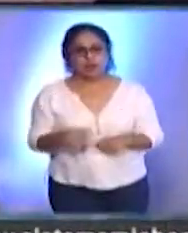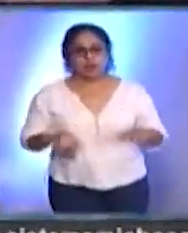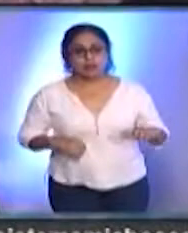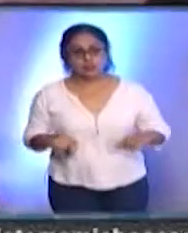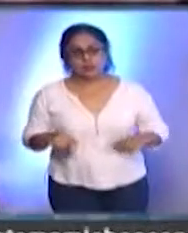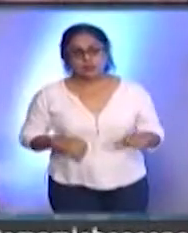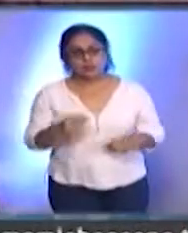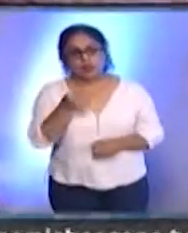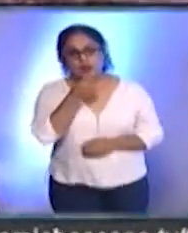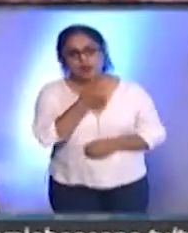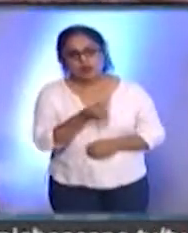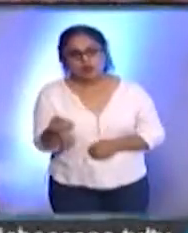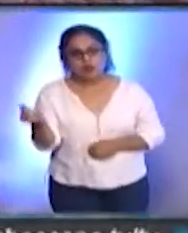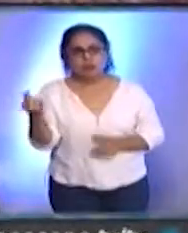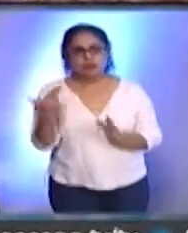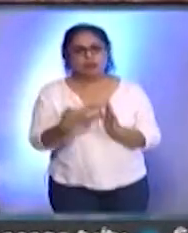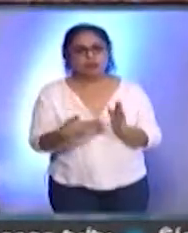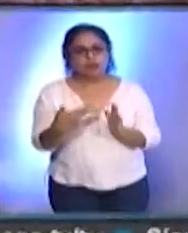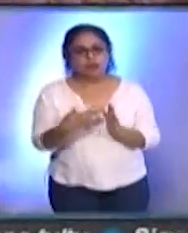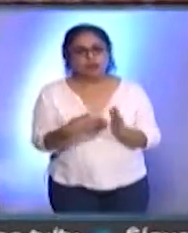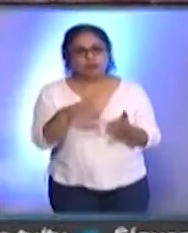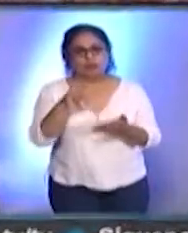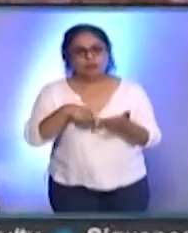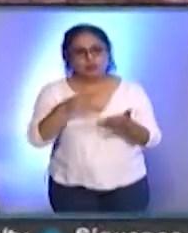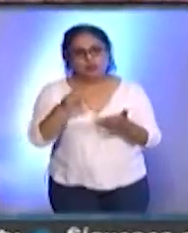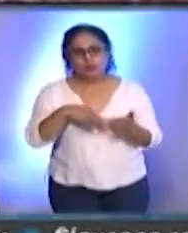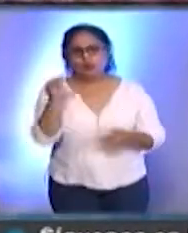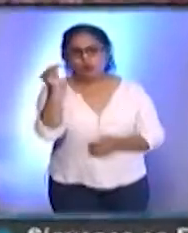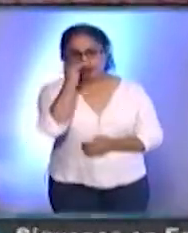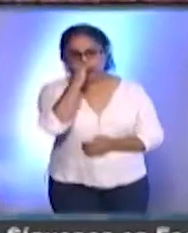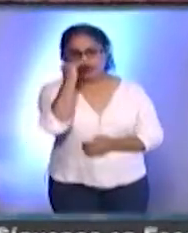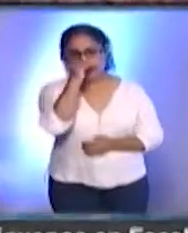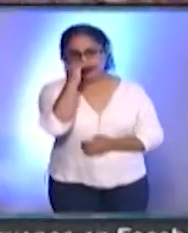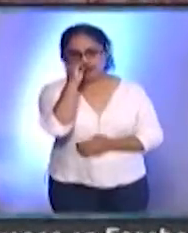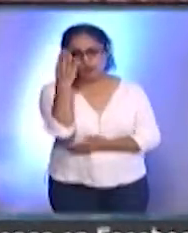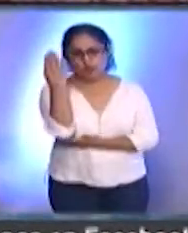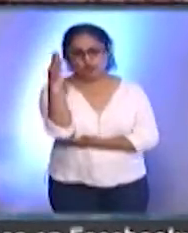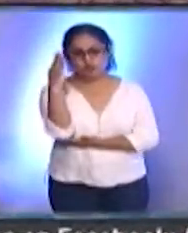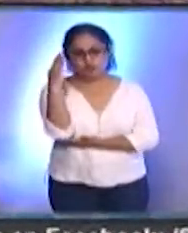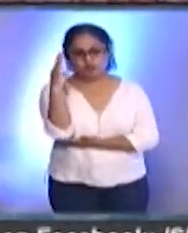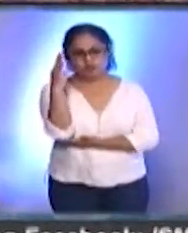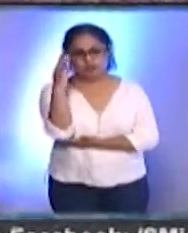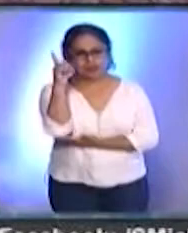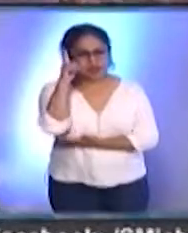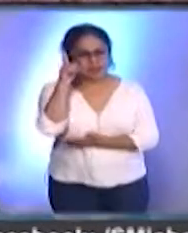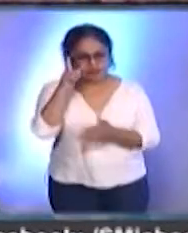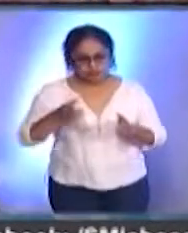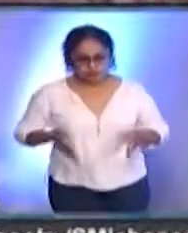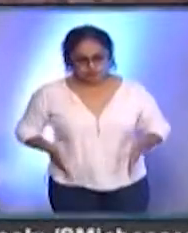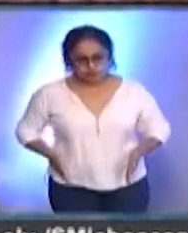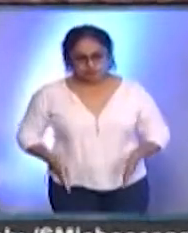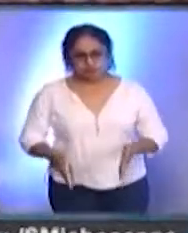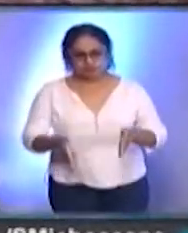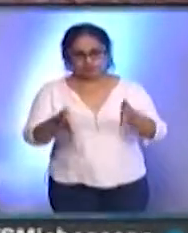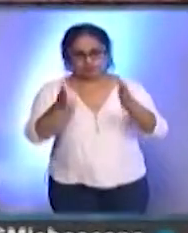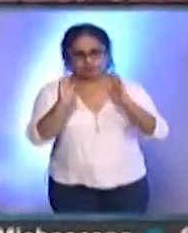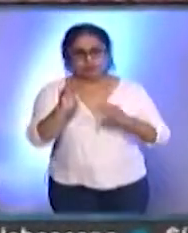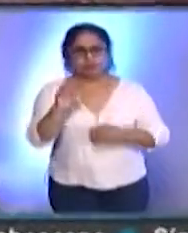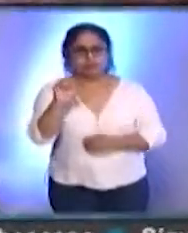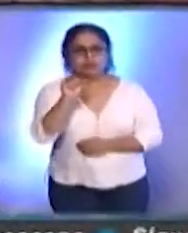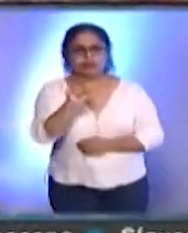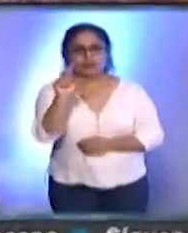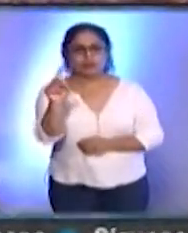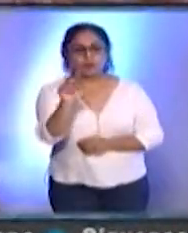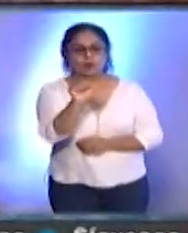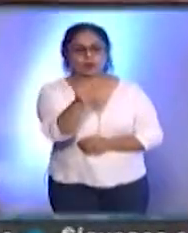niños, talleres de pintura totalmente gratuitos en la calzada y en el Bosque Cuauhtémoc, que van a estar todos los sábados y los domingos de 11 a 2 de